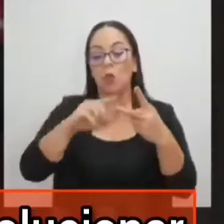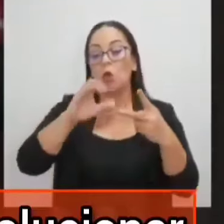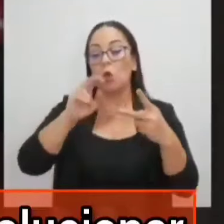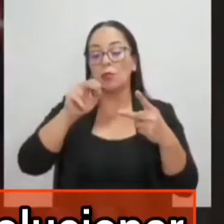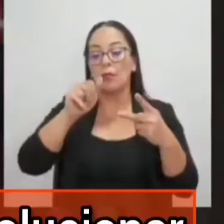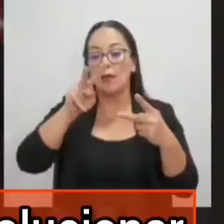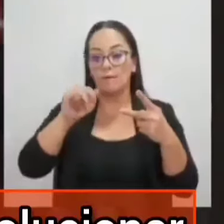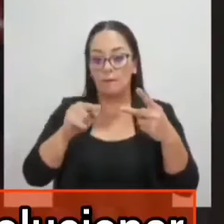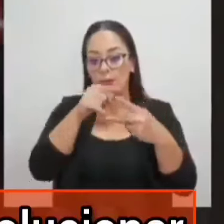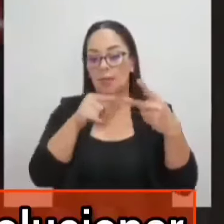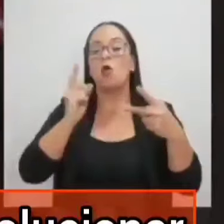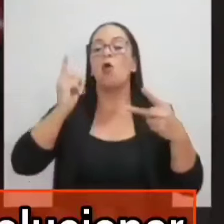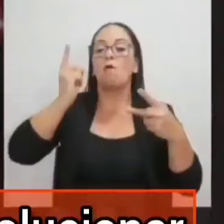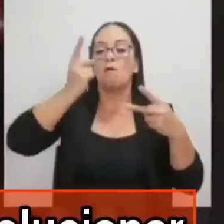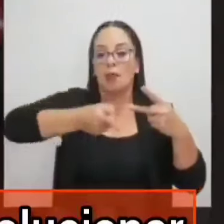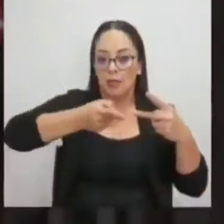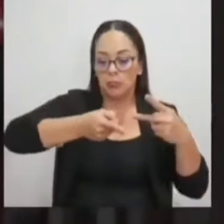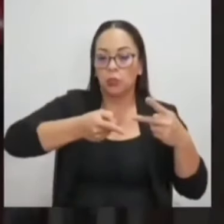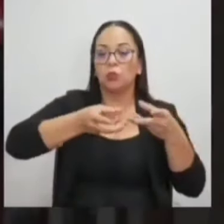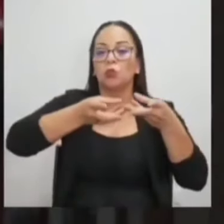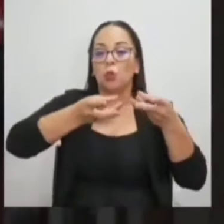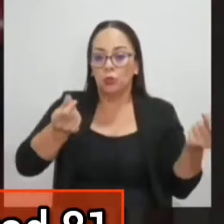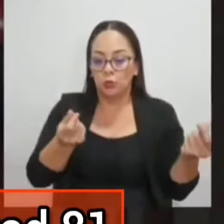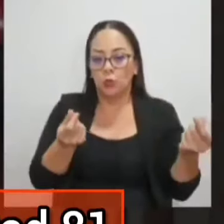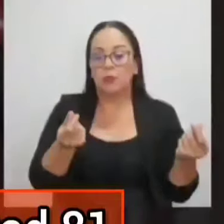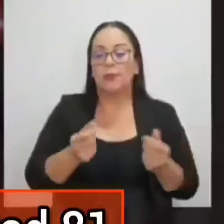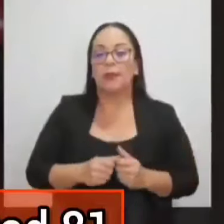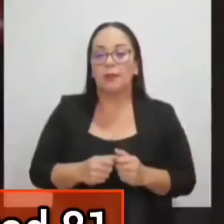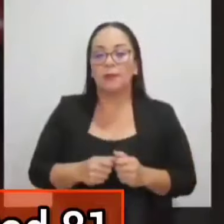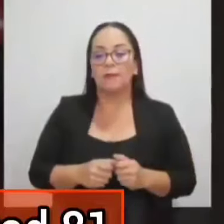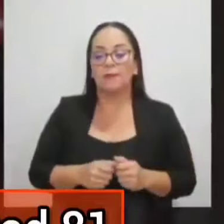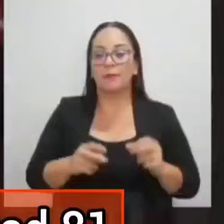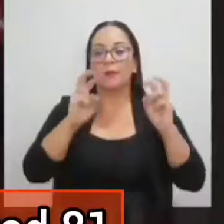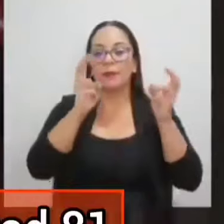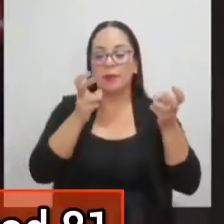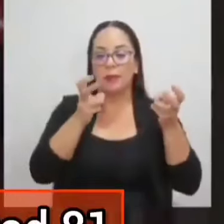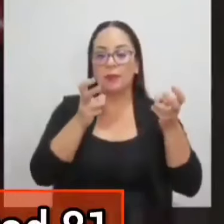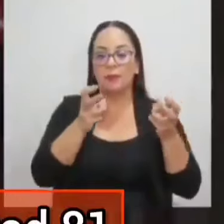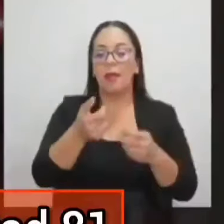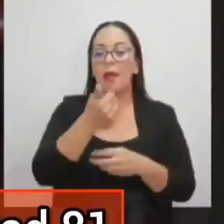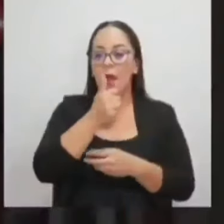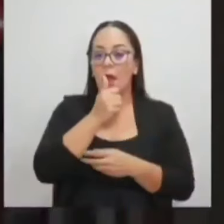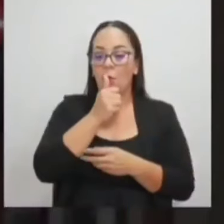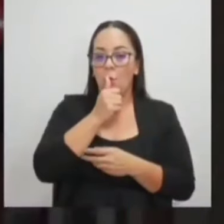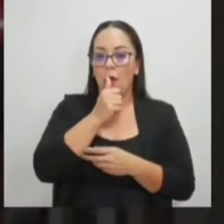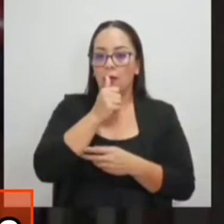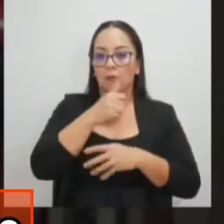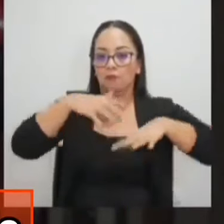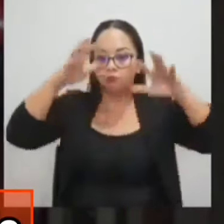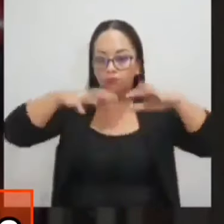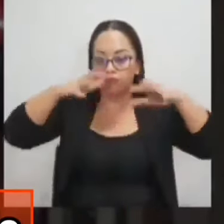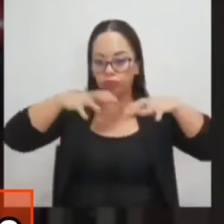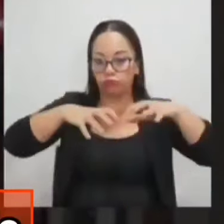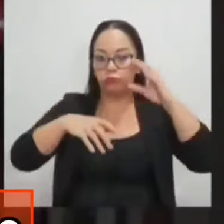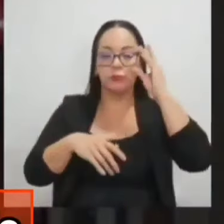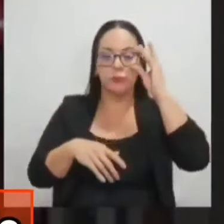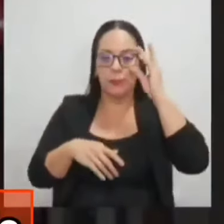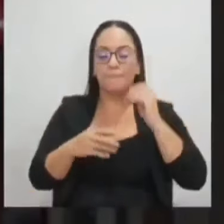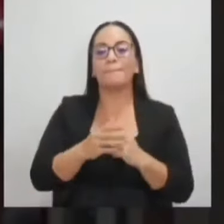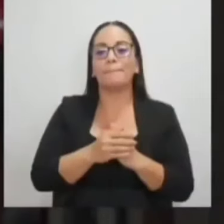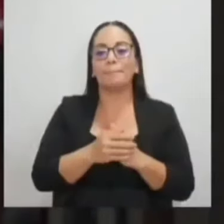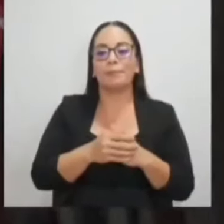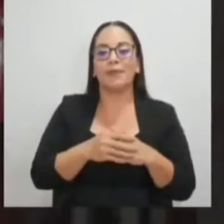en la obligación de solucionar el tema de las aguas pluviales Libertad 81 y el Hospital Monseñor